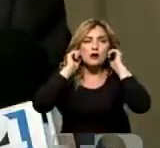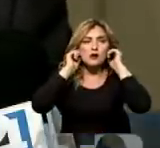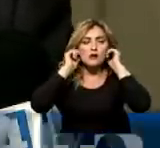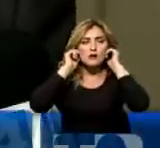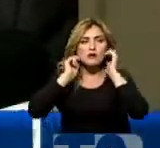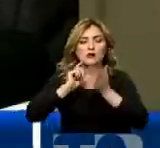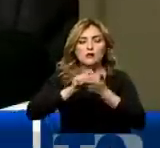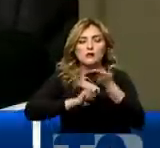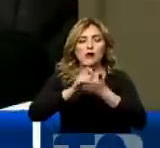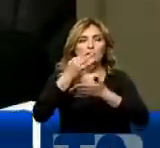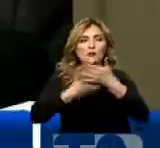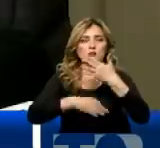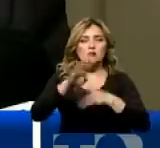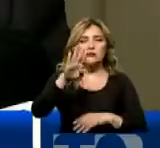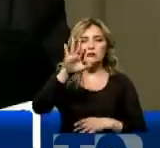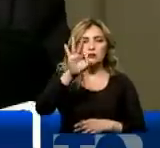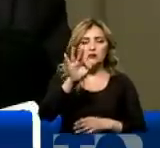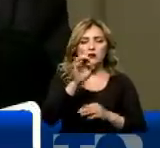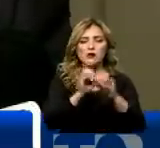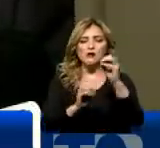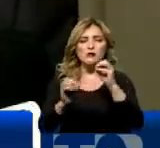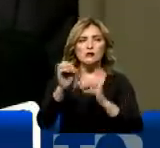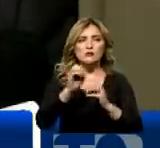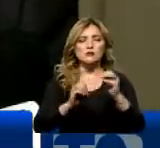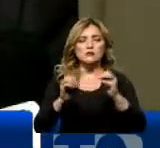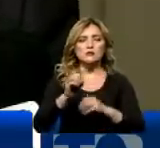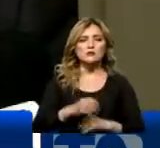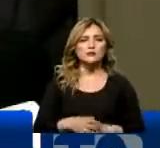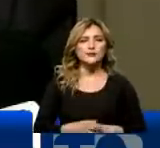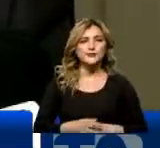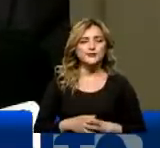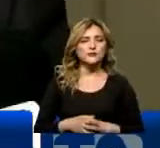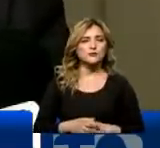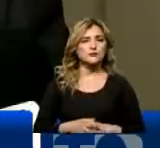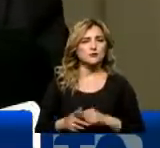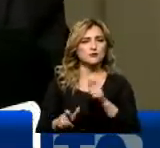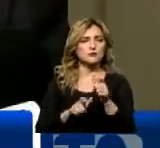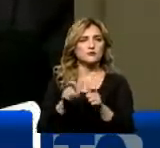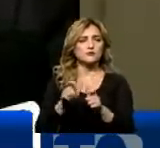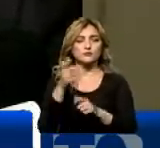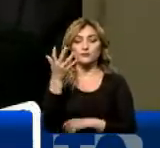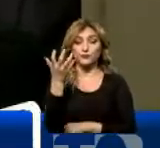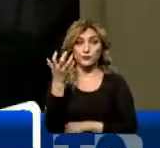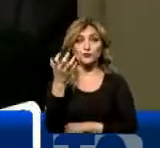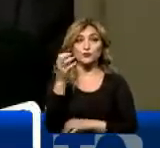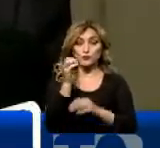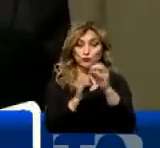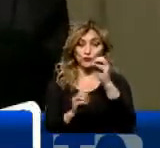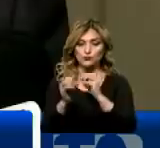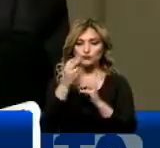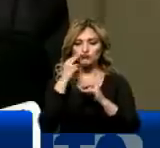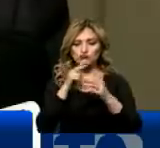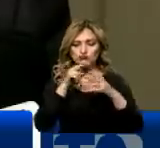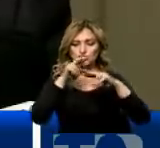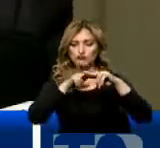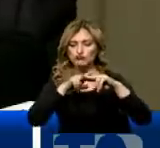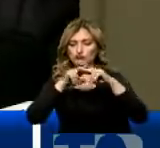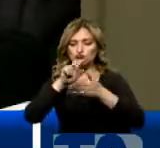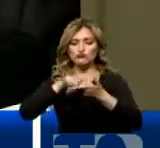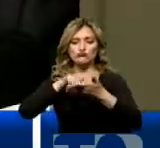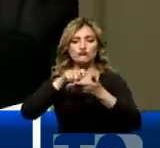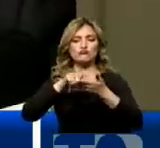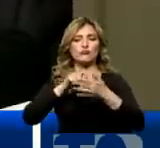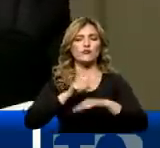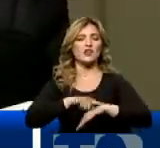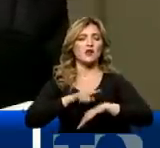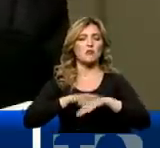ya 49 observadores y del resto de la ciudadanía 15 observadores. Tenemos 7